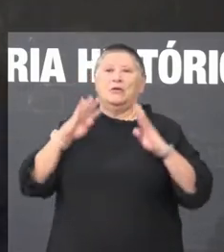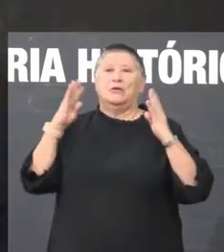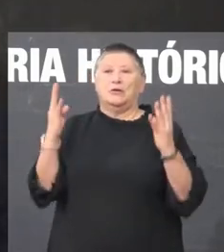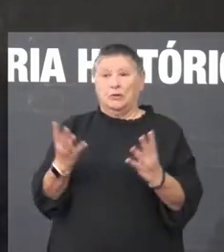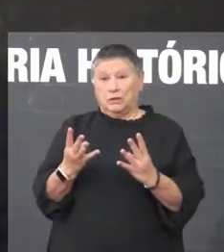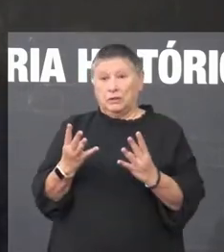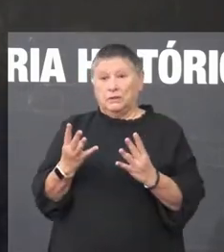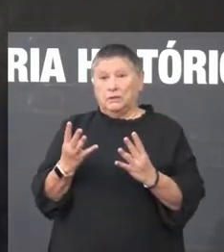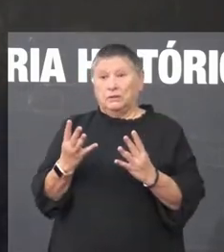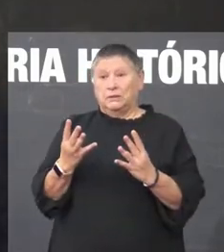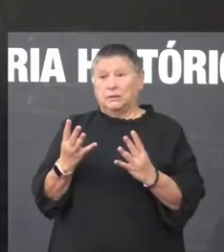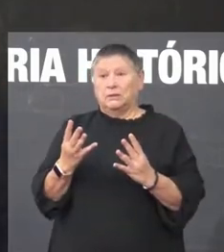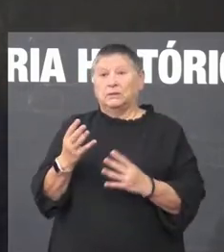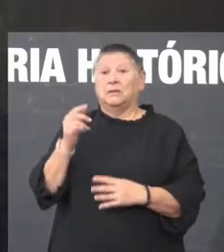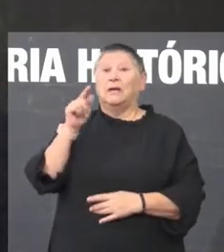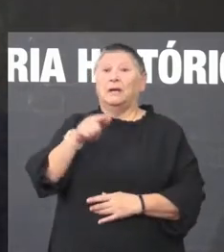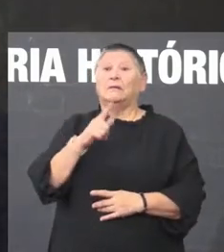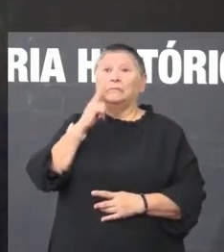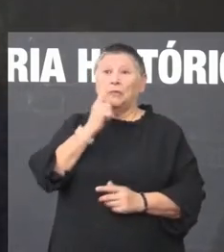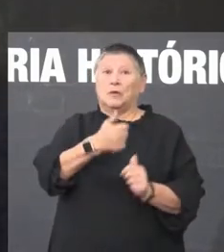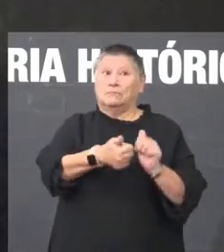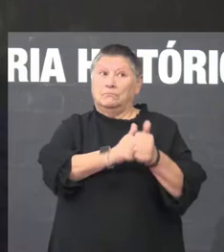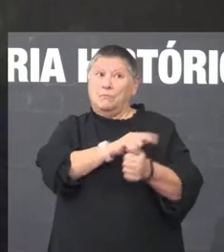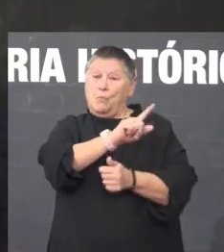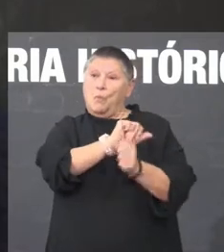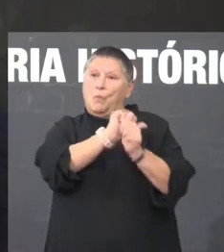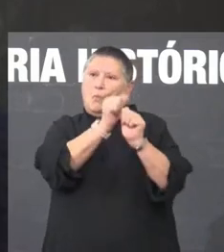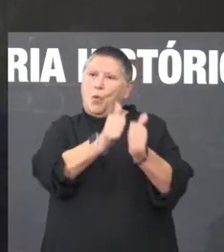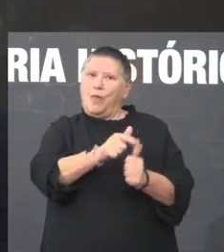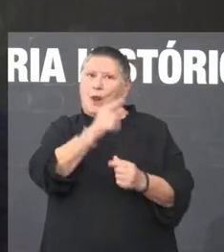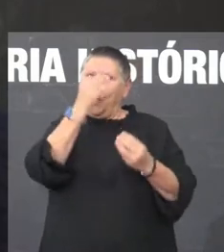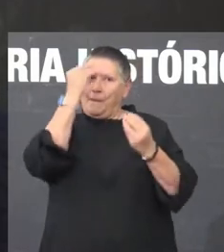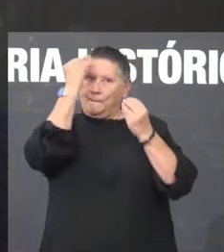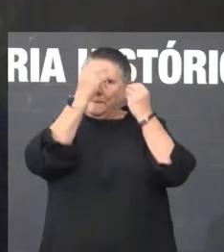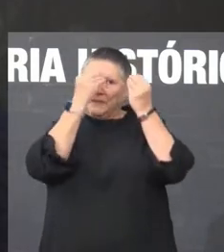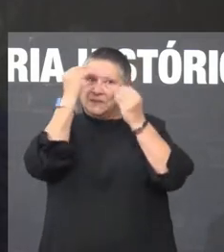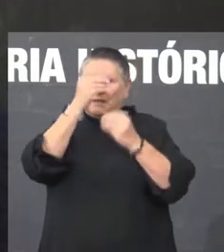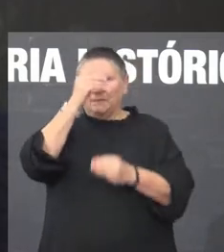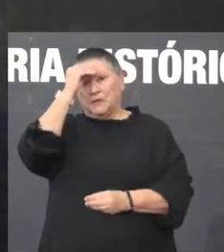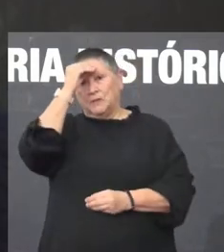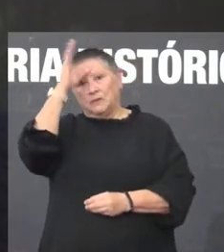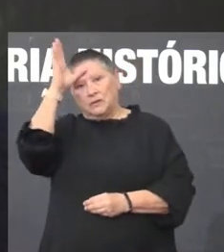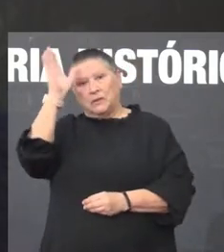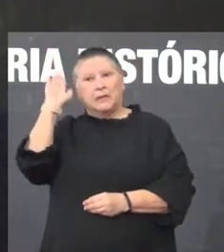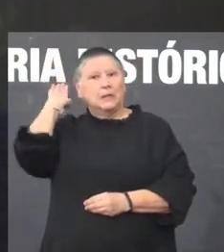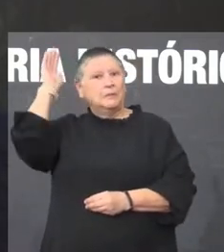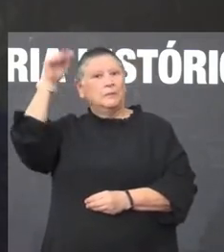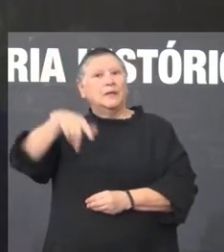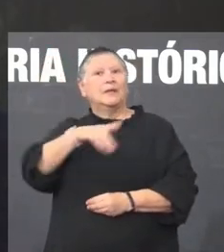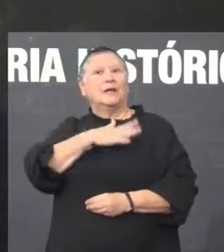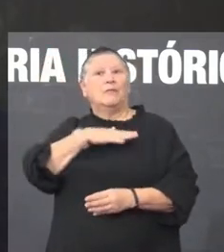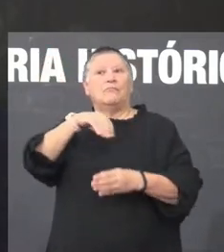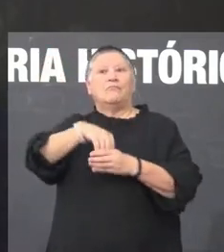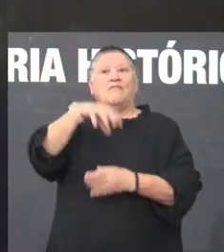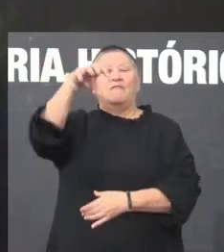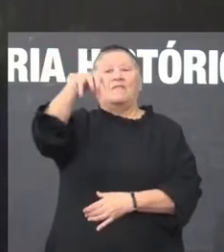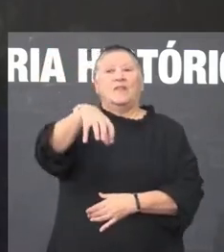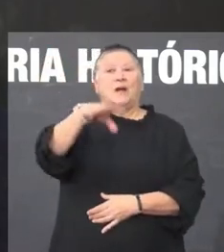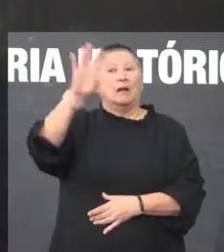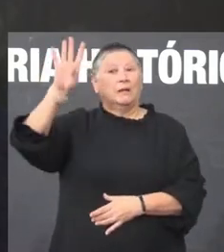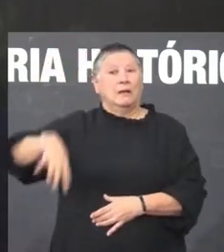pues fue un ejemplo, digamos, de pensamiento intelectual republicano federal catalán,